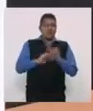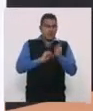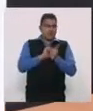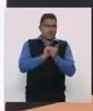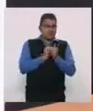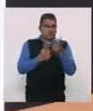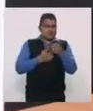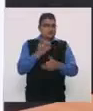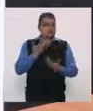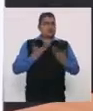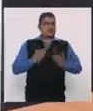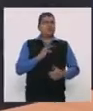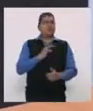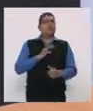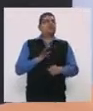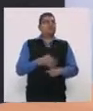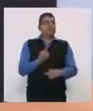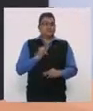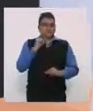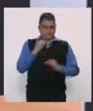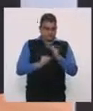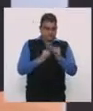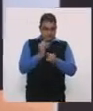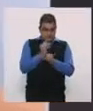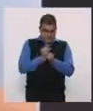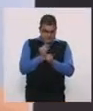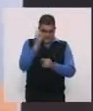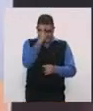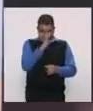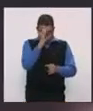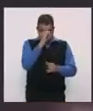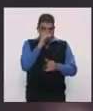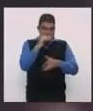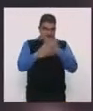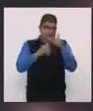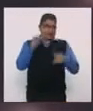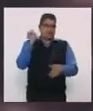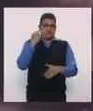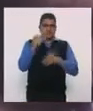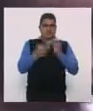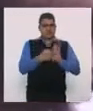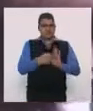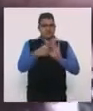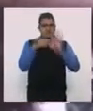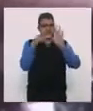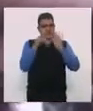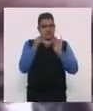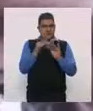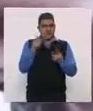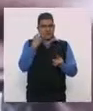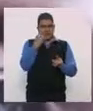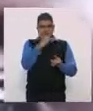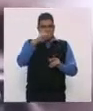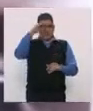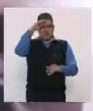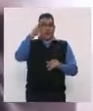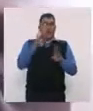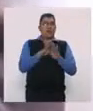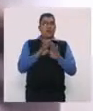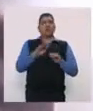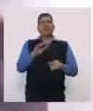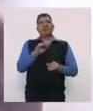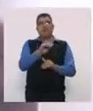porque los avances científicos y tecnológicos realmente nos han hecho fantasear con la